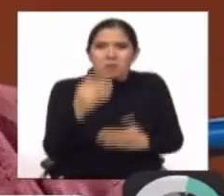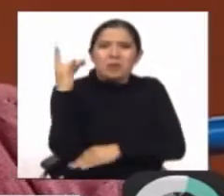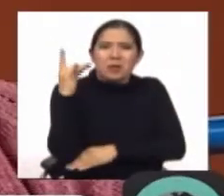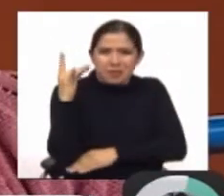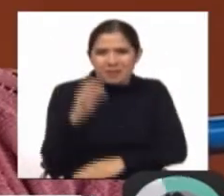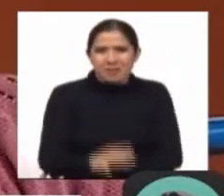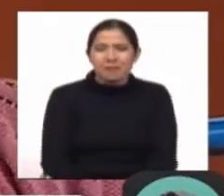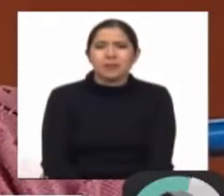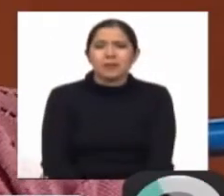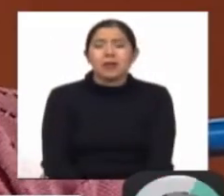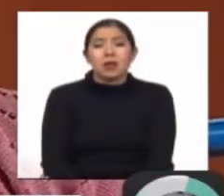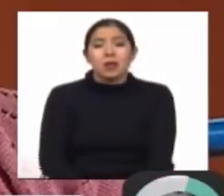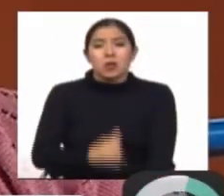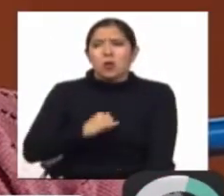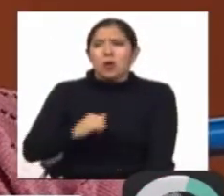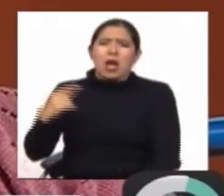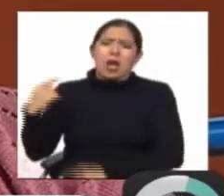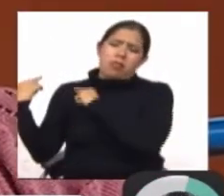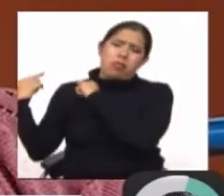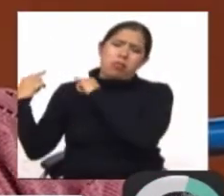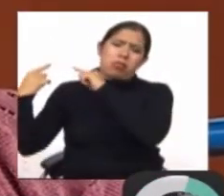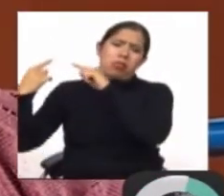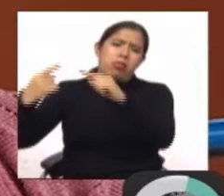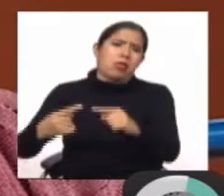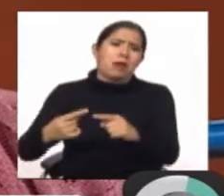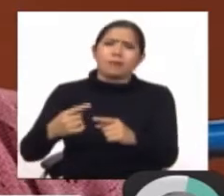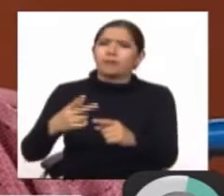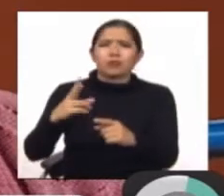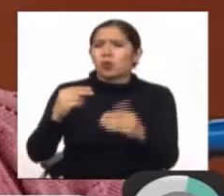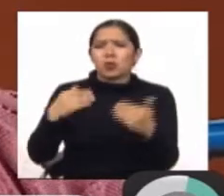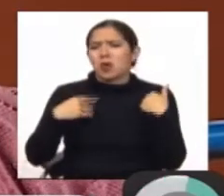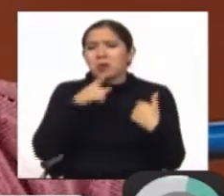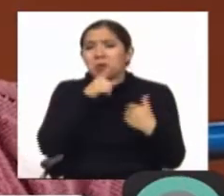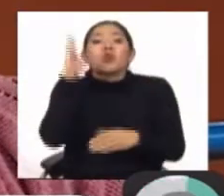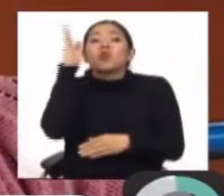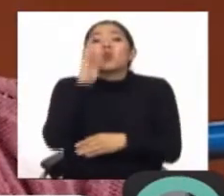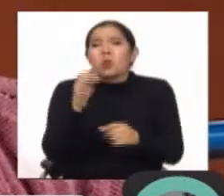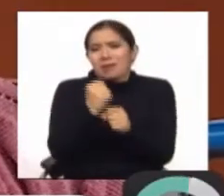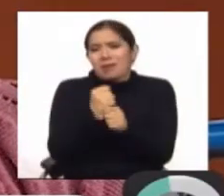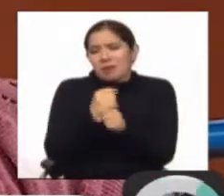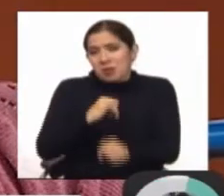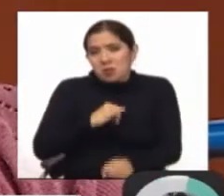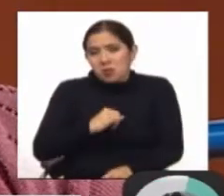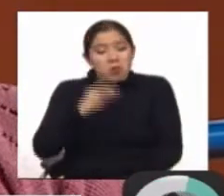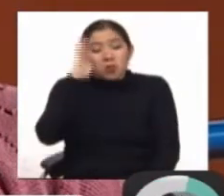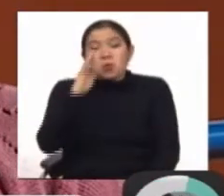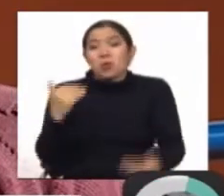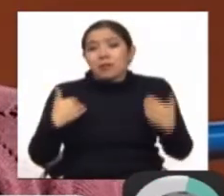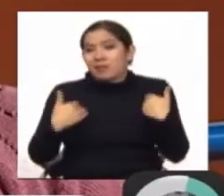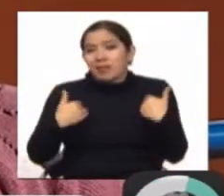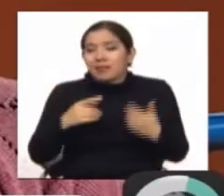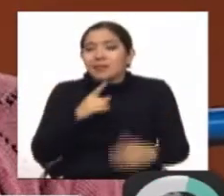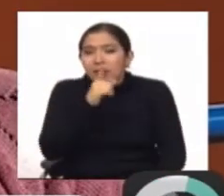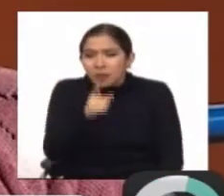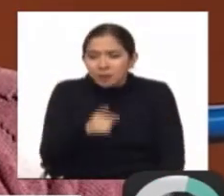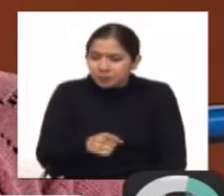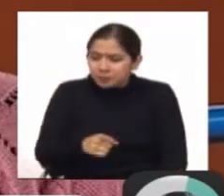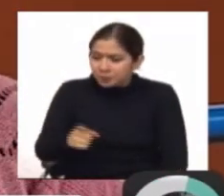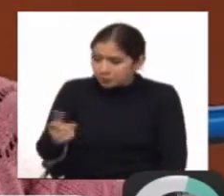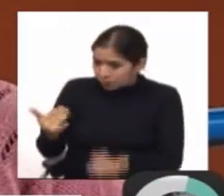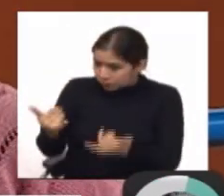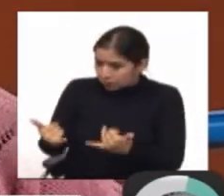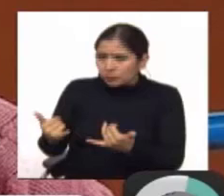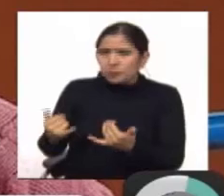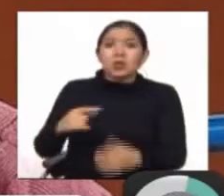desde mucho tiempo que no tengo seguro, nunca trabajé tampoco, ¿no? Y entonces nunca yo tuve el seguro. ¿Vende ofrecido en día en la calle?